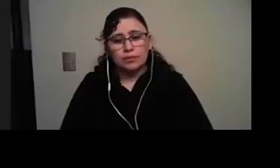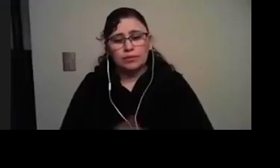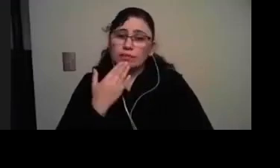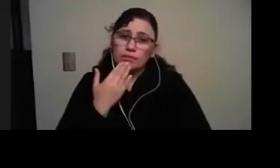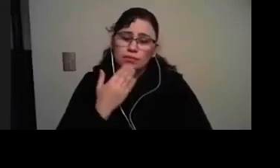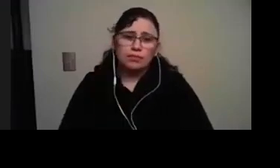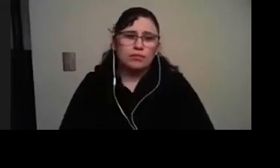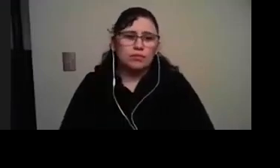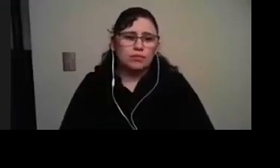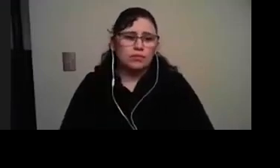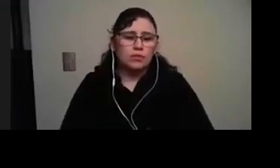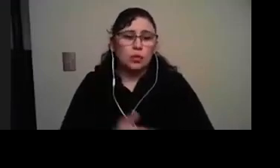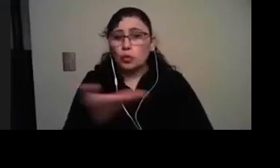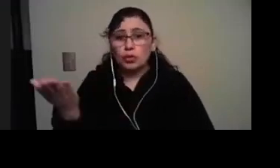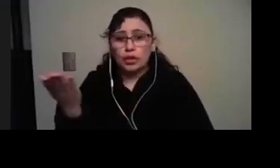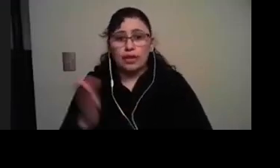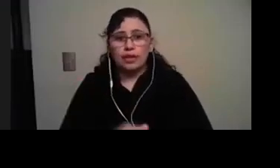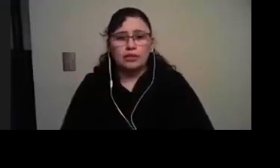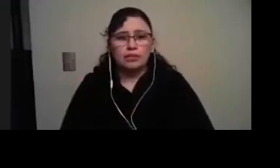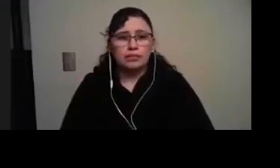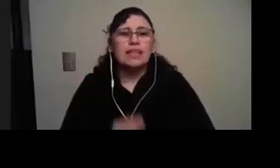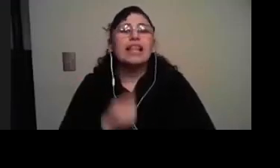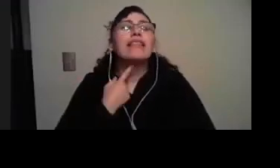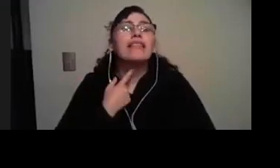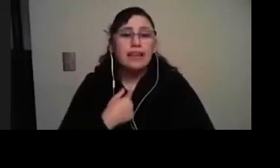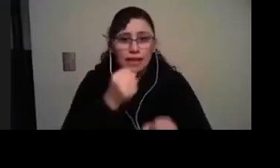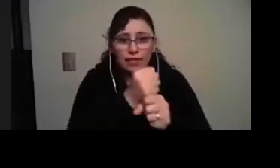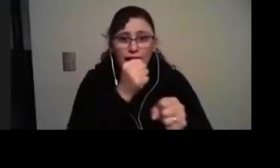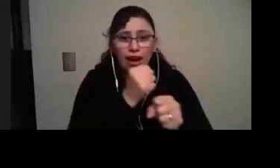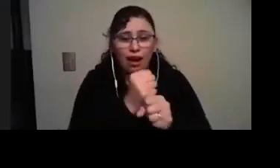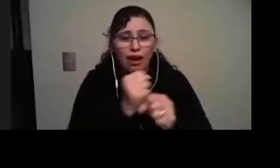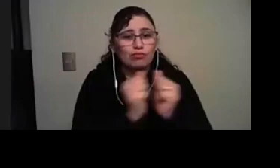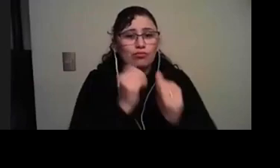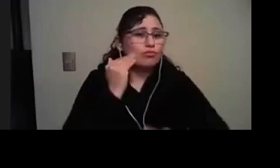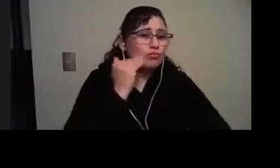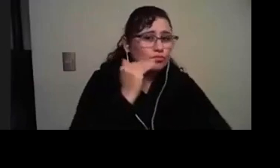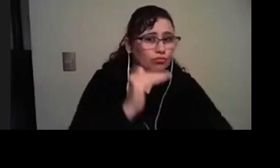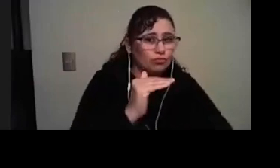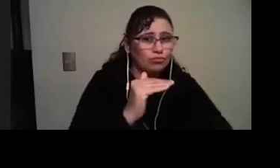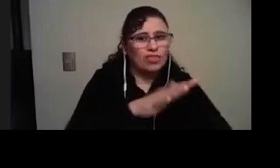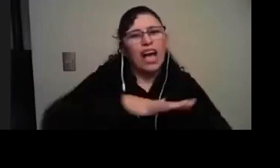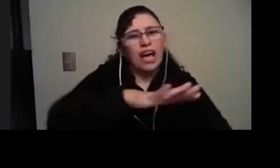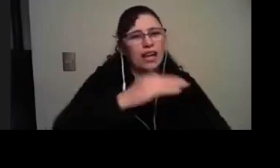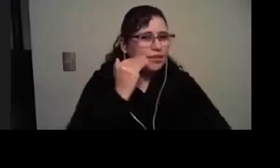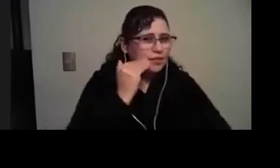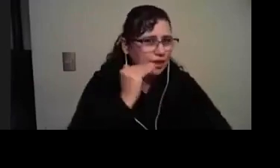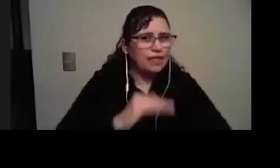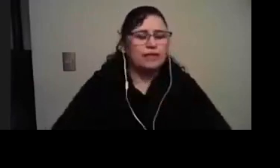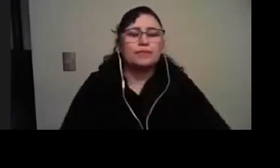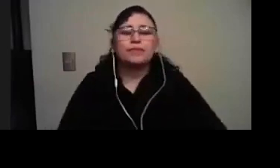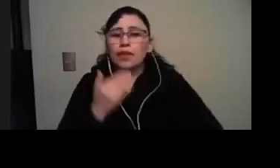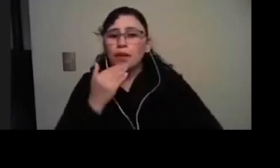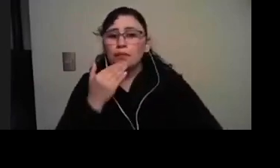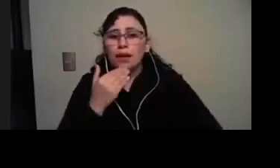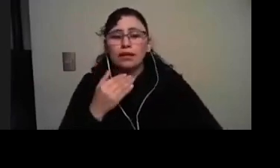que muchos de ustedes probablemente tengan interés por trabajar en el área infantil, ¿ya? Y dentro del área infantil hay un conjunto